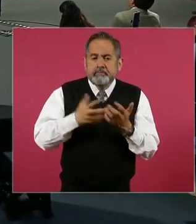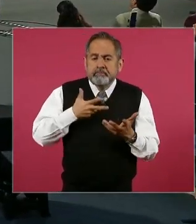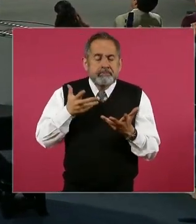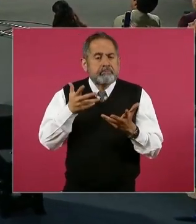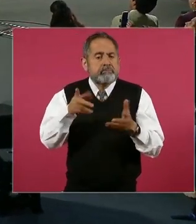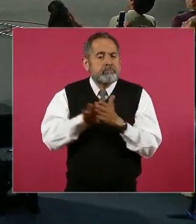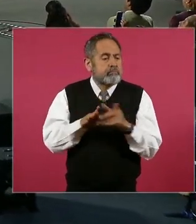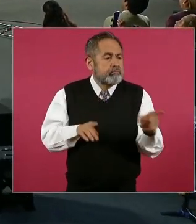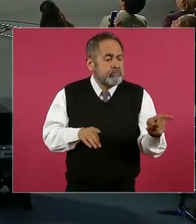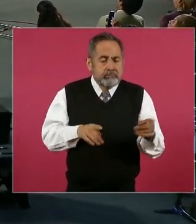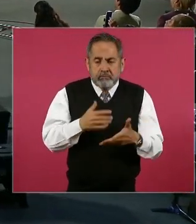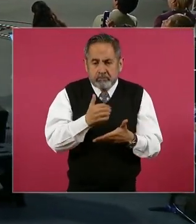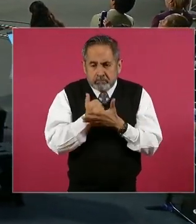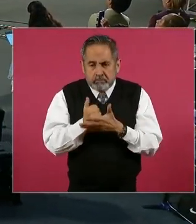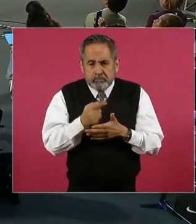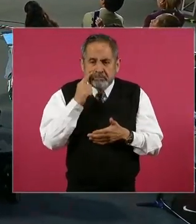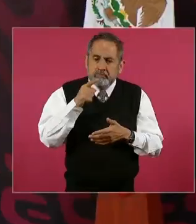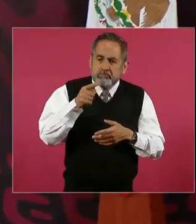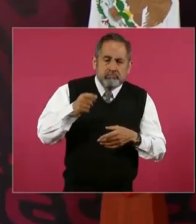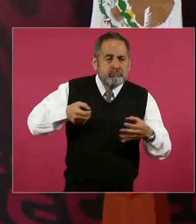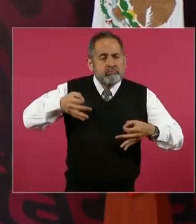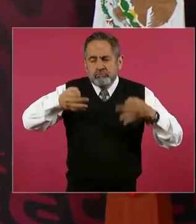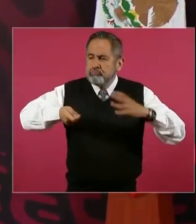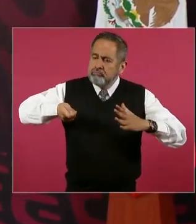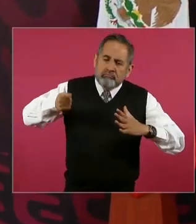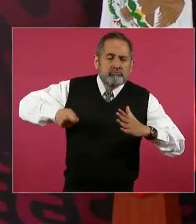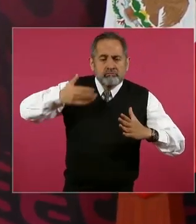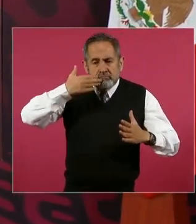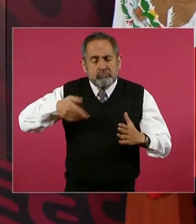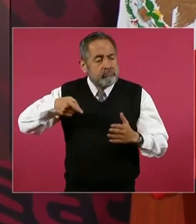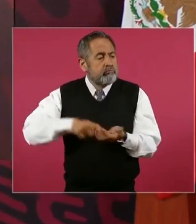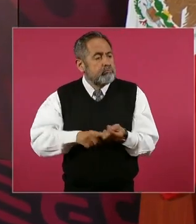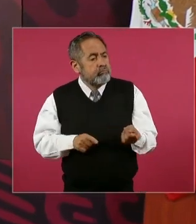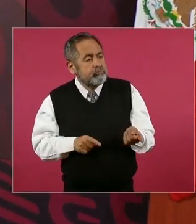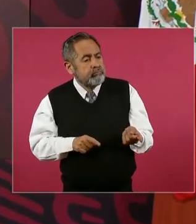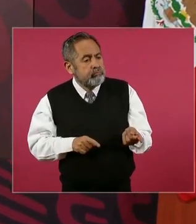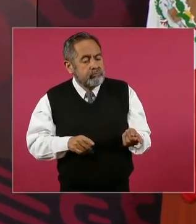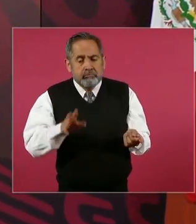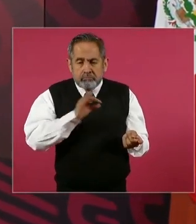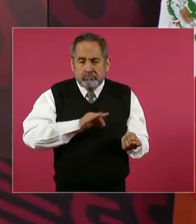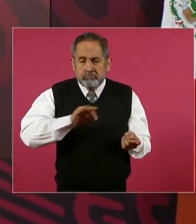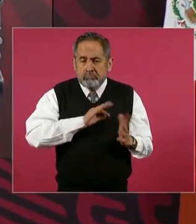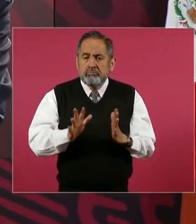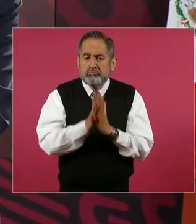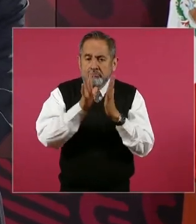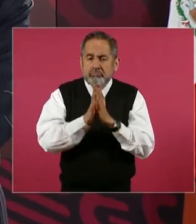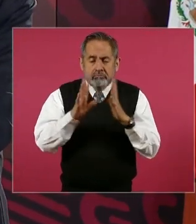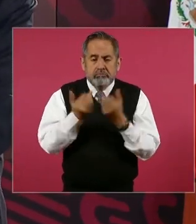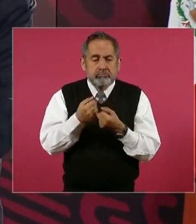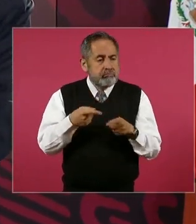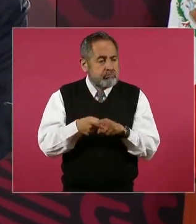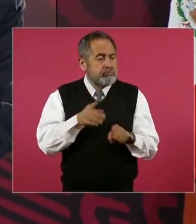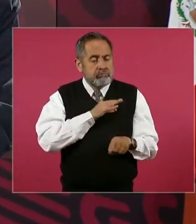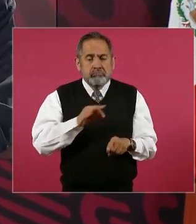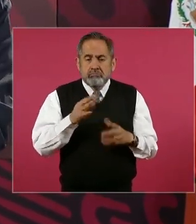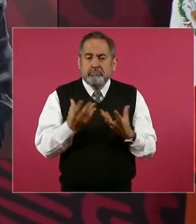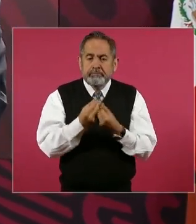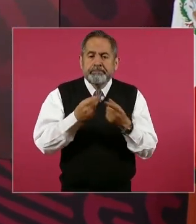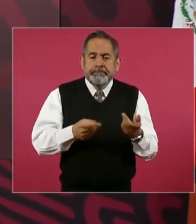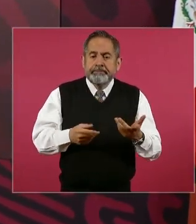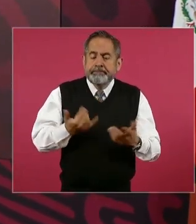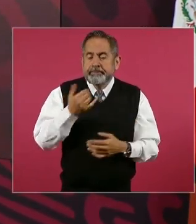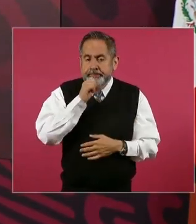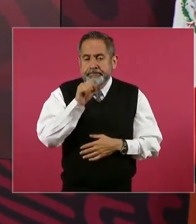de ayudar en la impartición de Justicia pueden participar